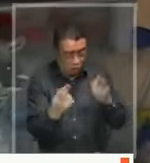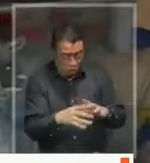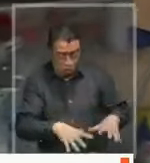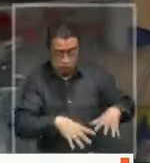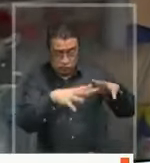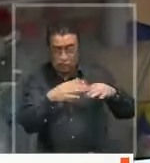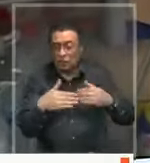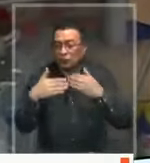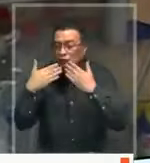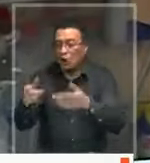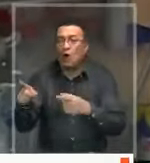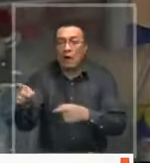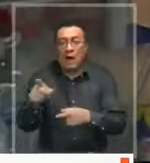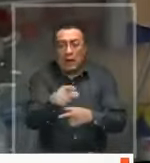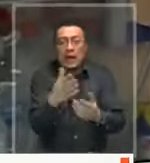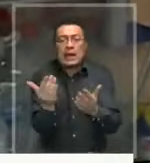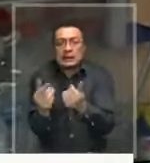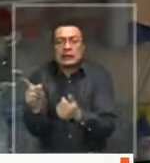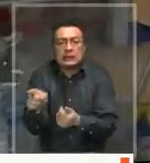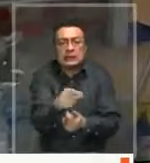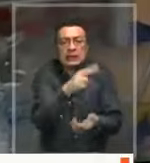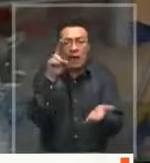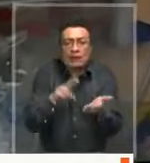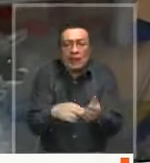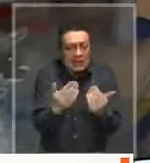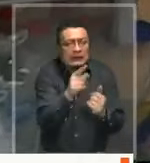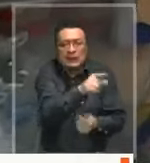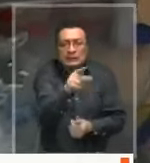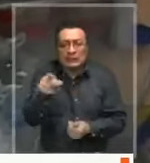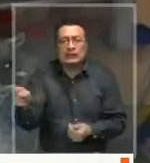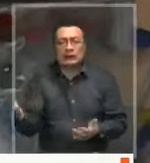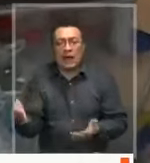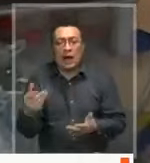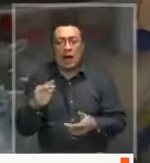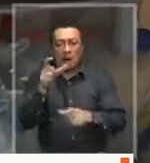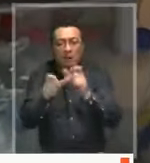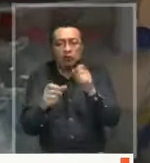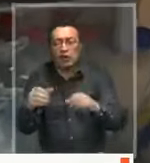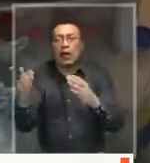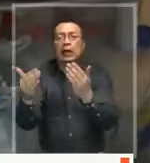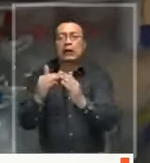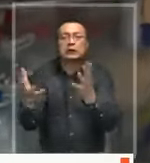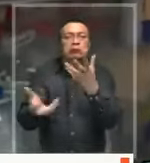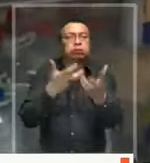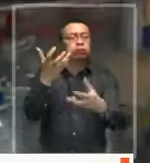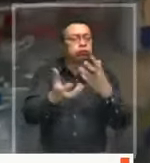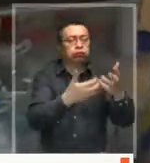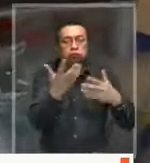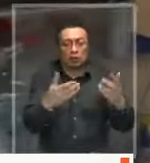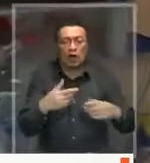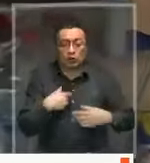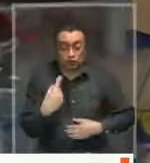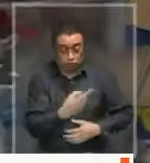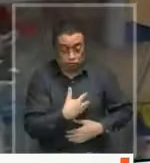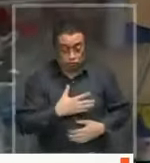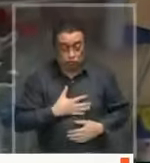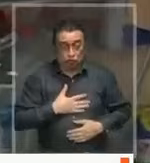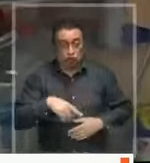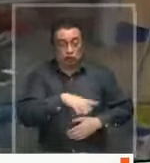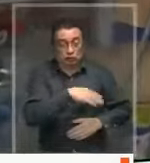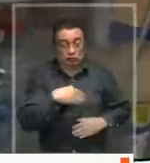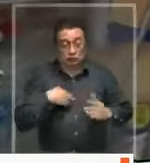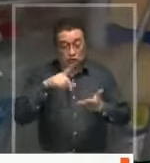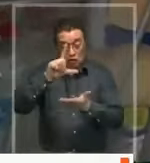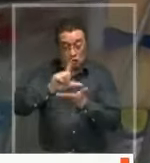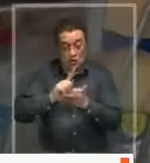la gente que realmente necesita, para los damnificados. Nosotros de aquí mismo, nosotros, como este es una sede